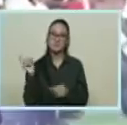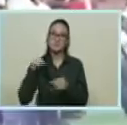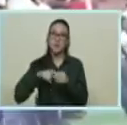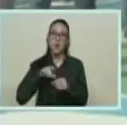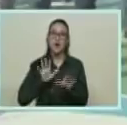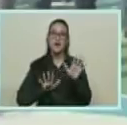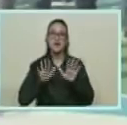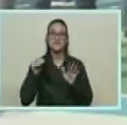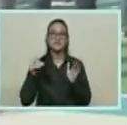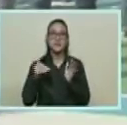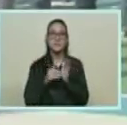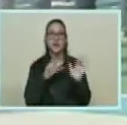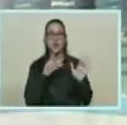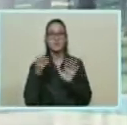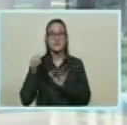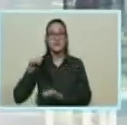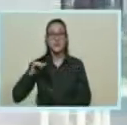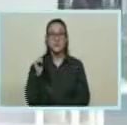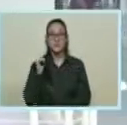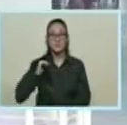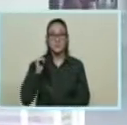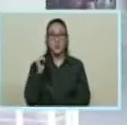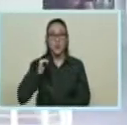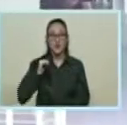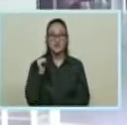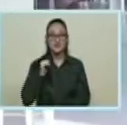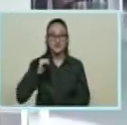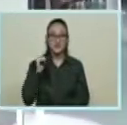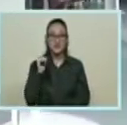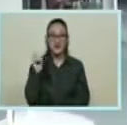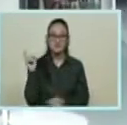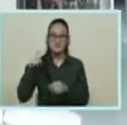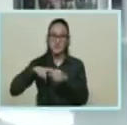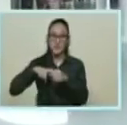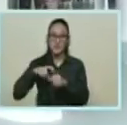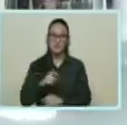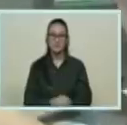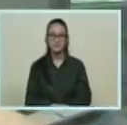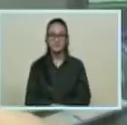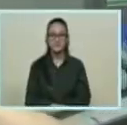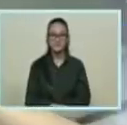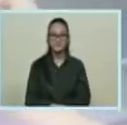Incorporación de 15.900 jóvenes a la Policía Nacional Bolivariana.